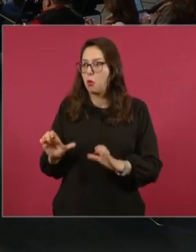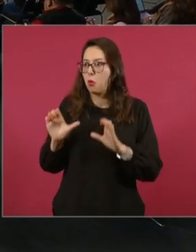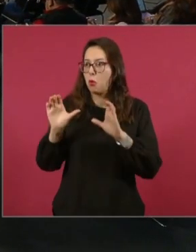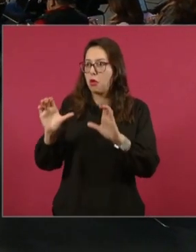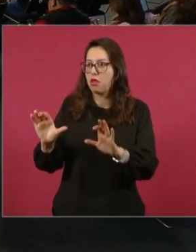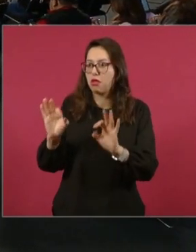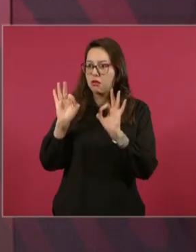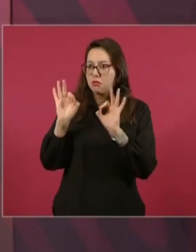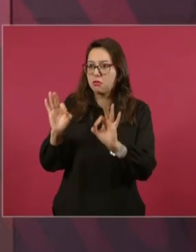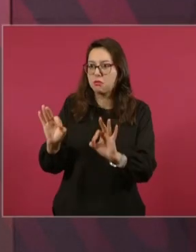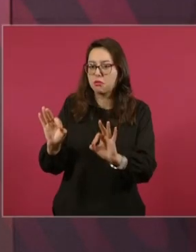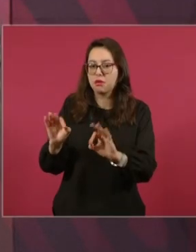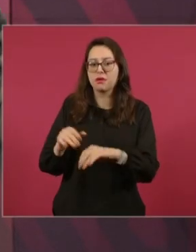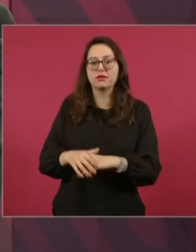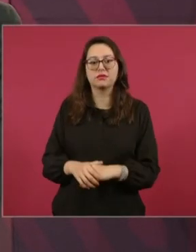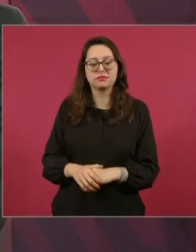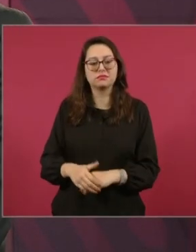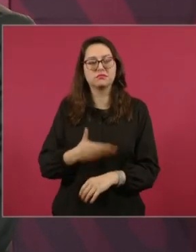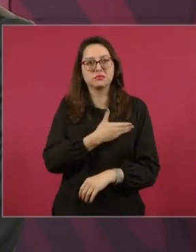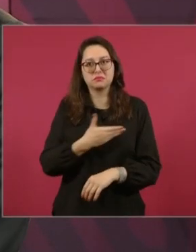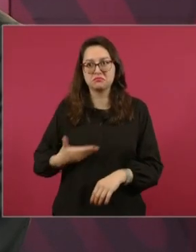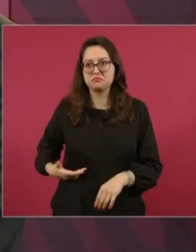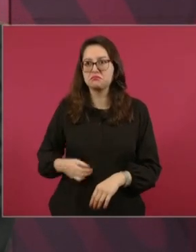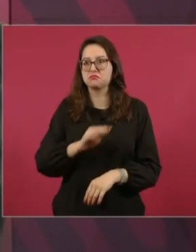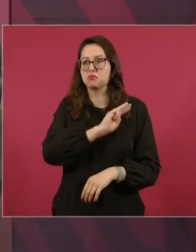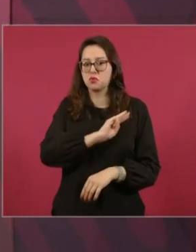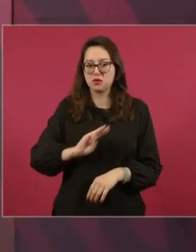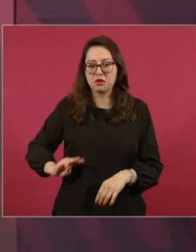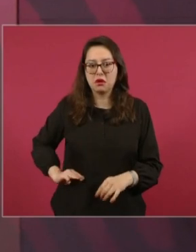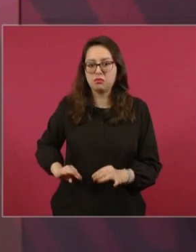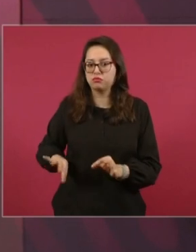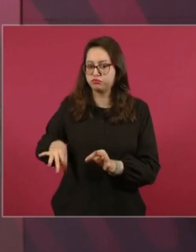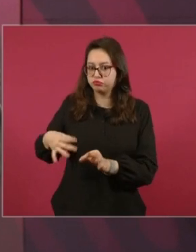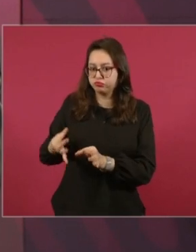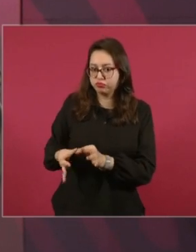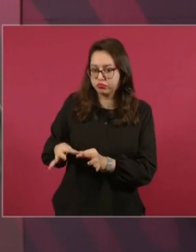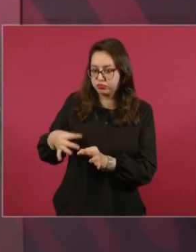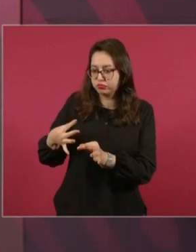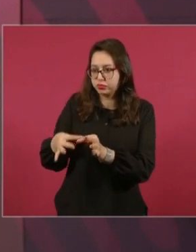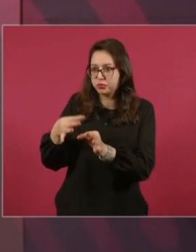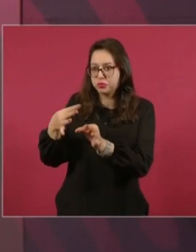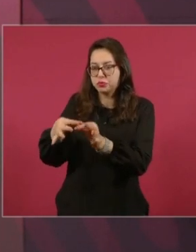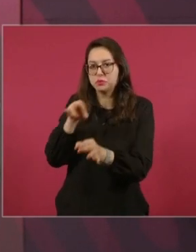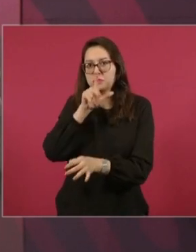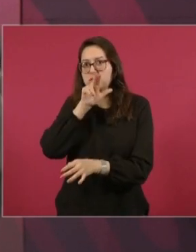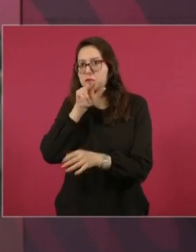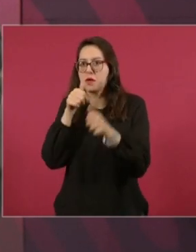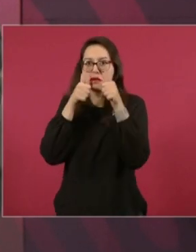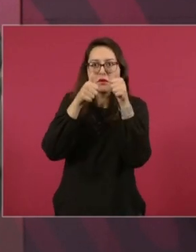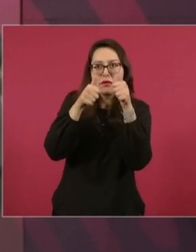que ojalá y todos los presidentes municipales, ¿no?, se preocupen por eso.